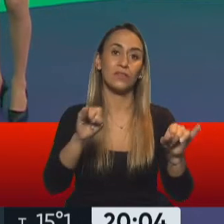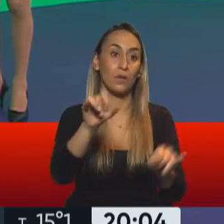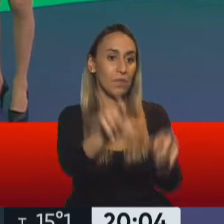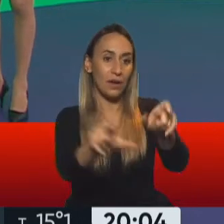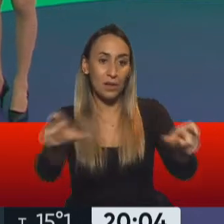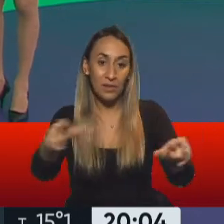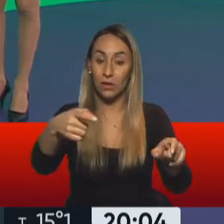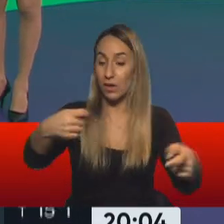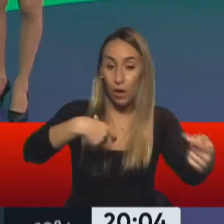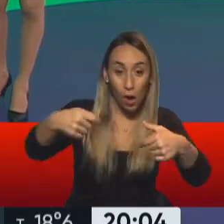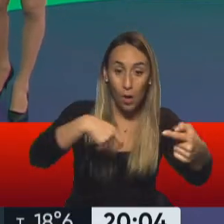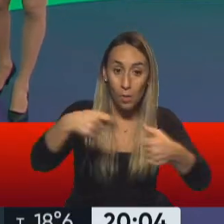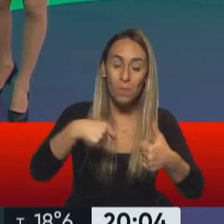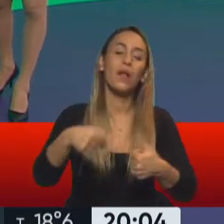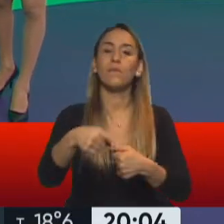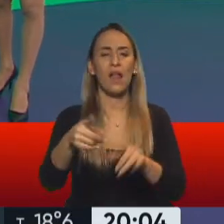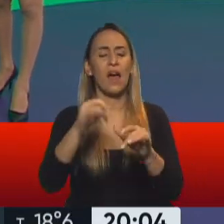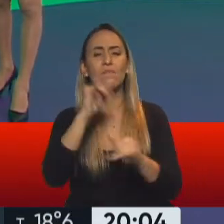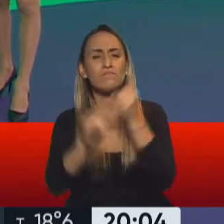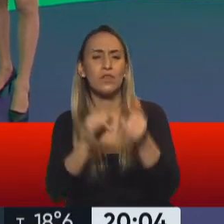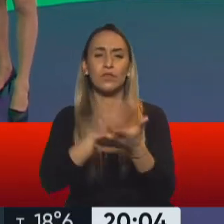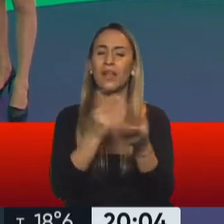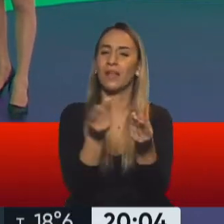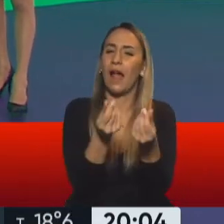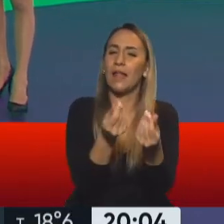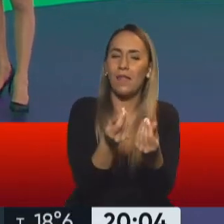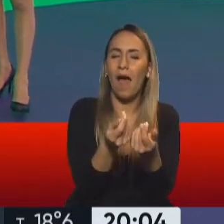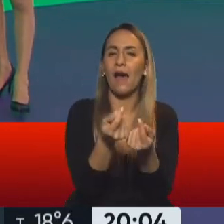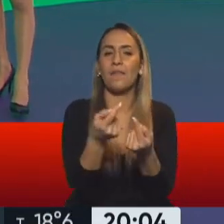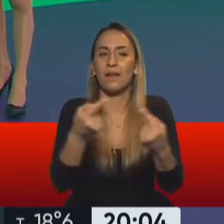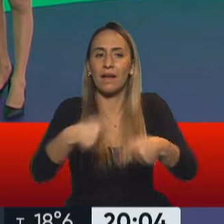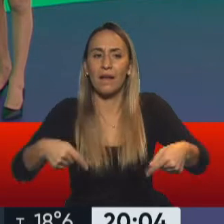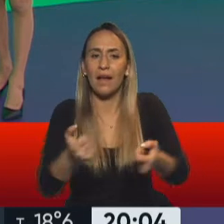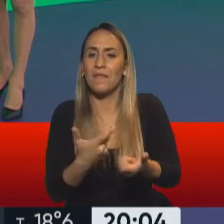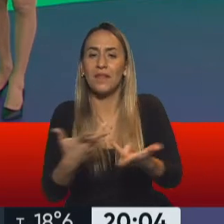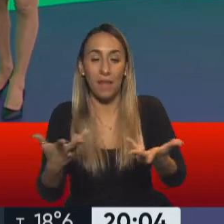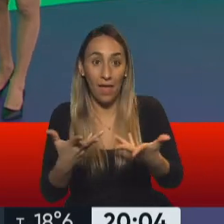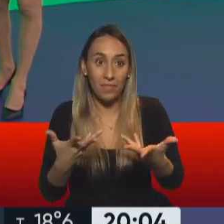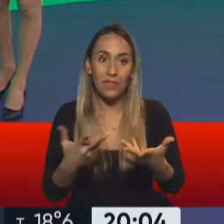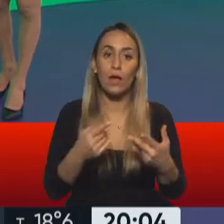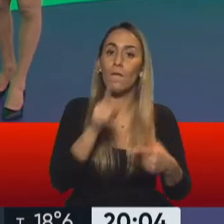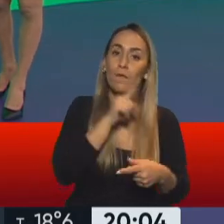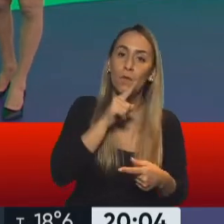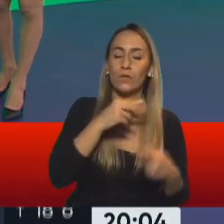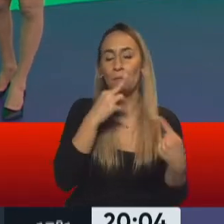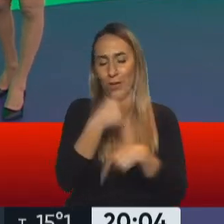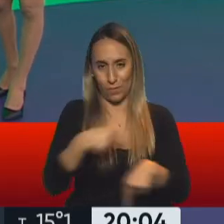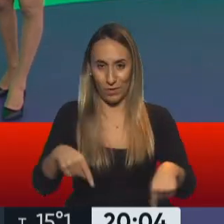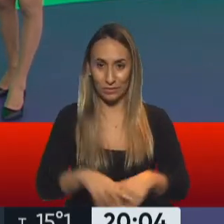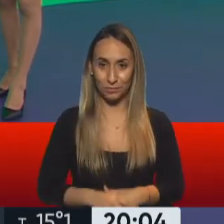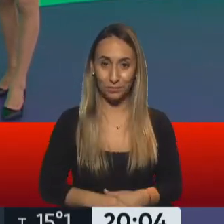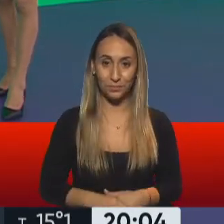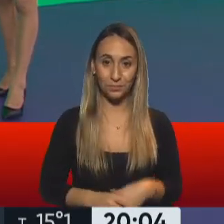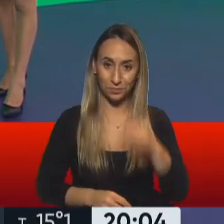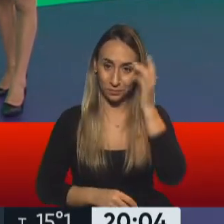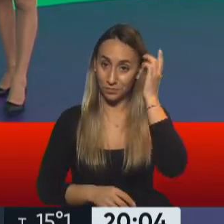sobre disponibilidad, sobre calidad de frutas y verduras, en donde inciden varios aspectos. A propósito de este tema lo vamos a ir desarrollando